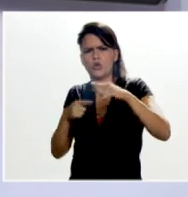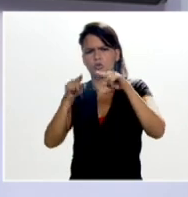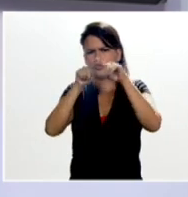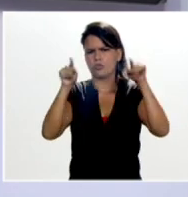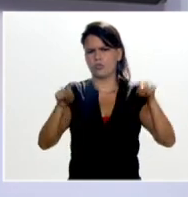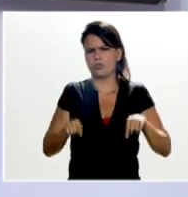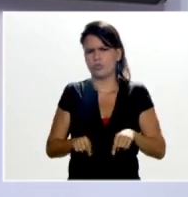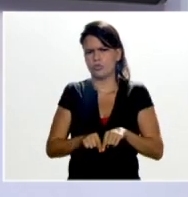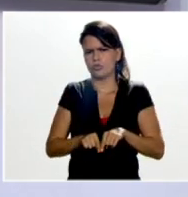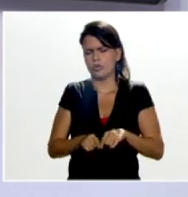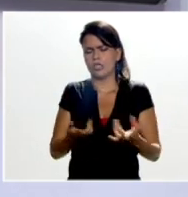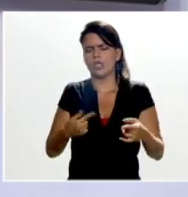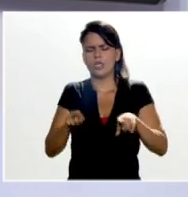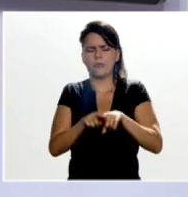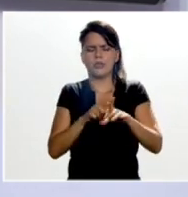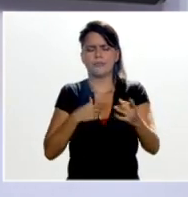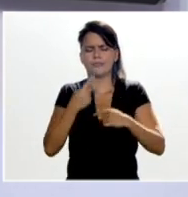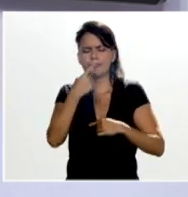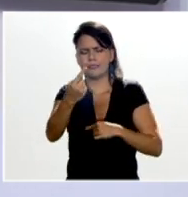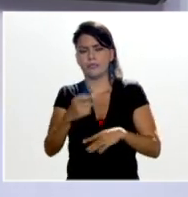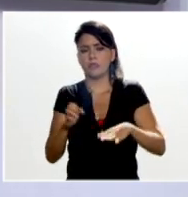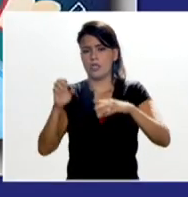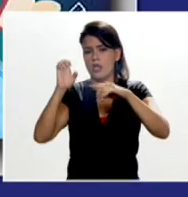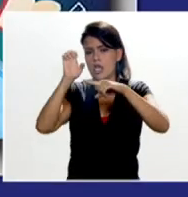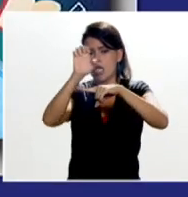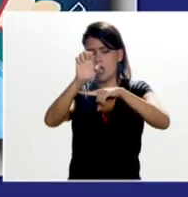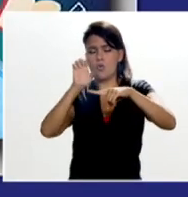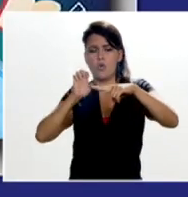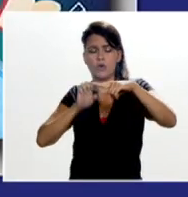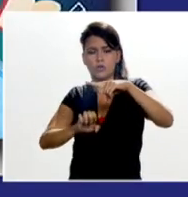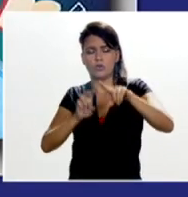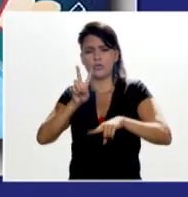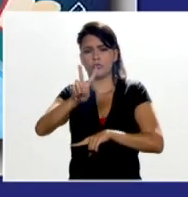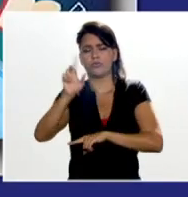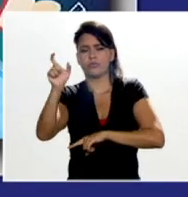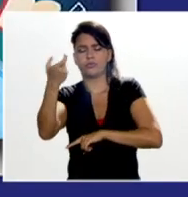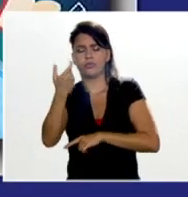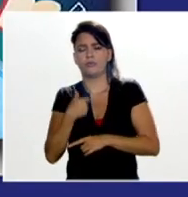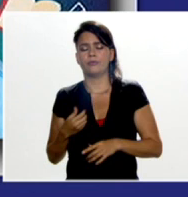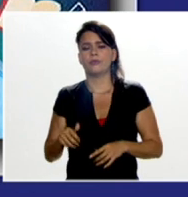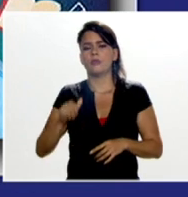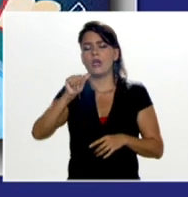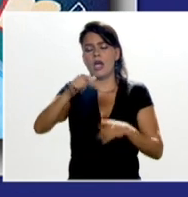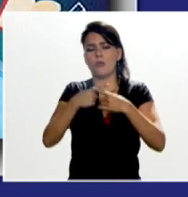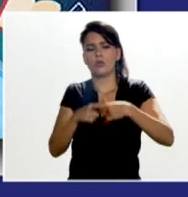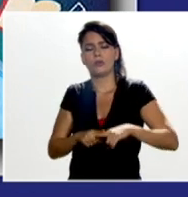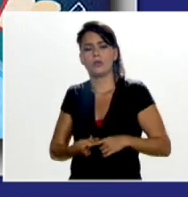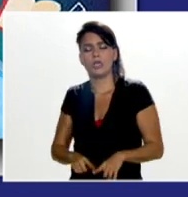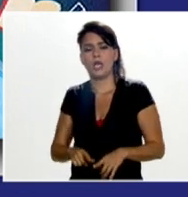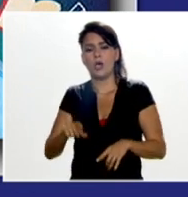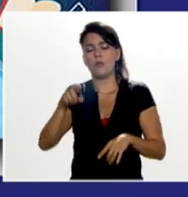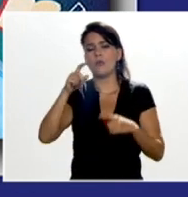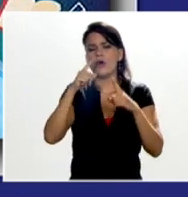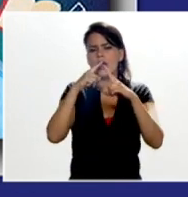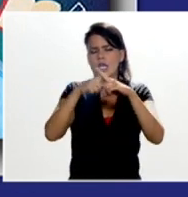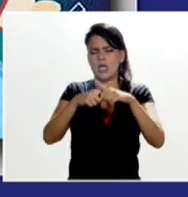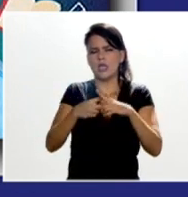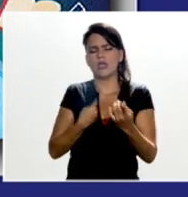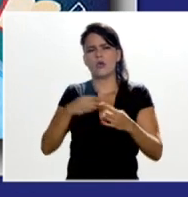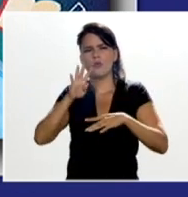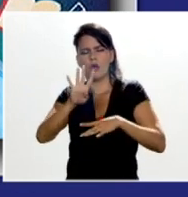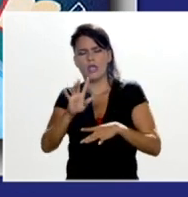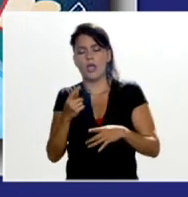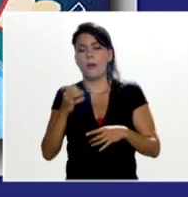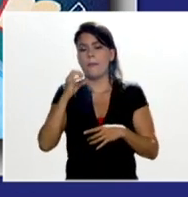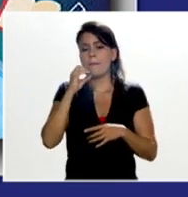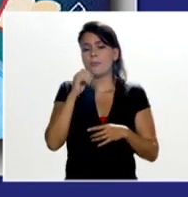llama ecuación de segundo grado. Tiene la forma a por x cuadrado más b por x más c igual a 0,